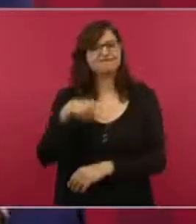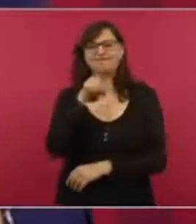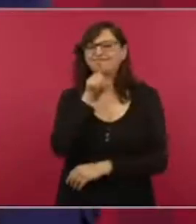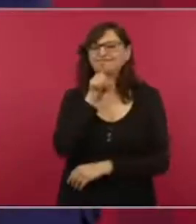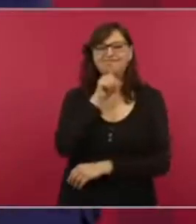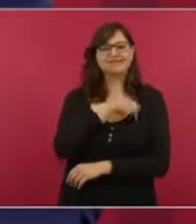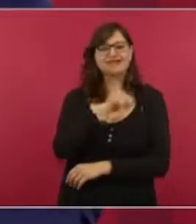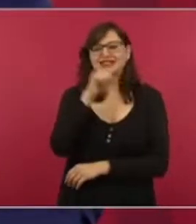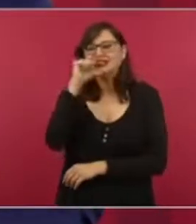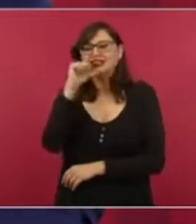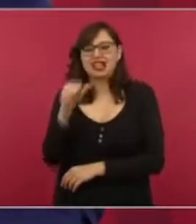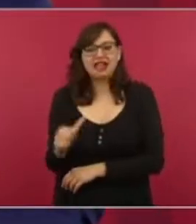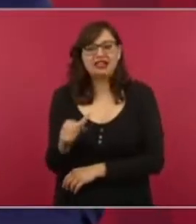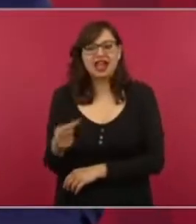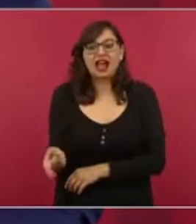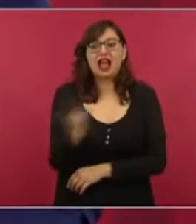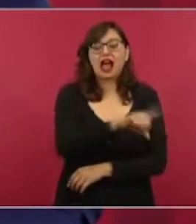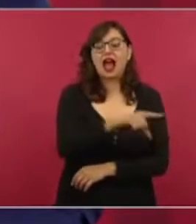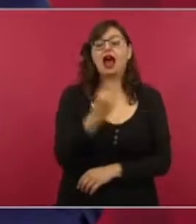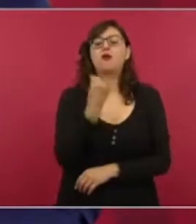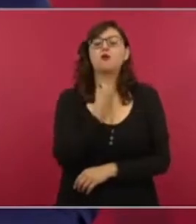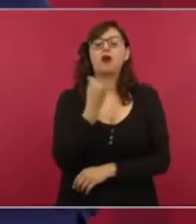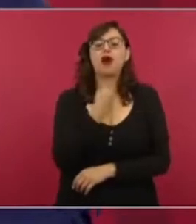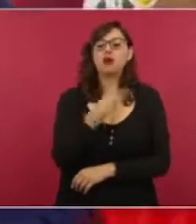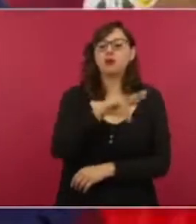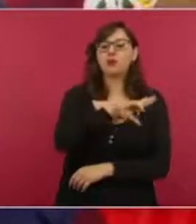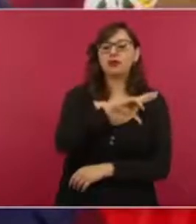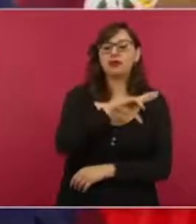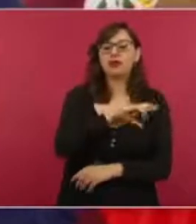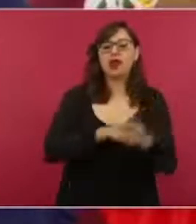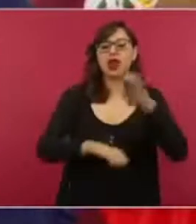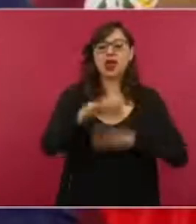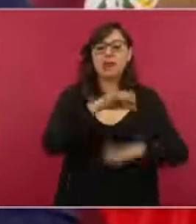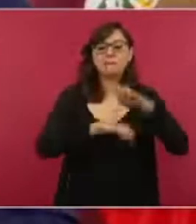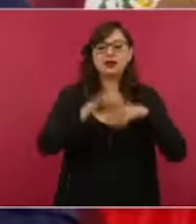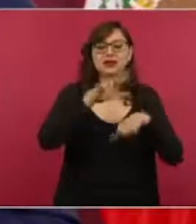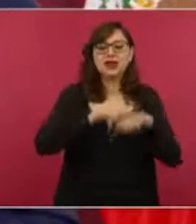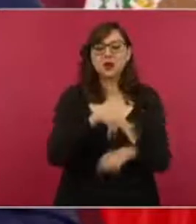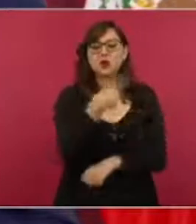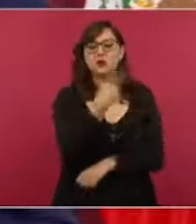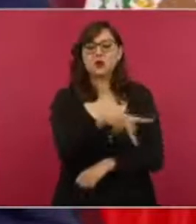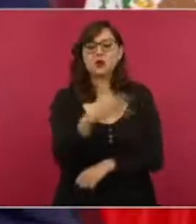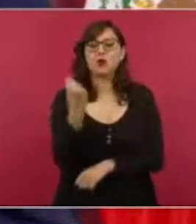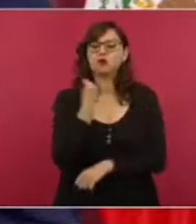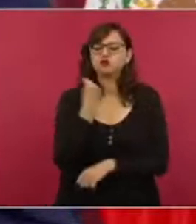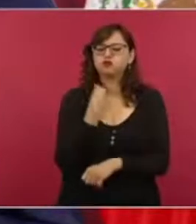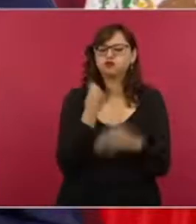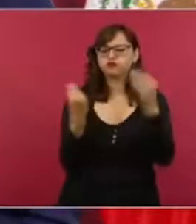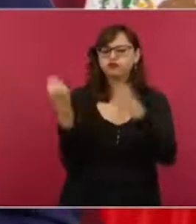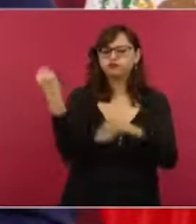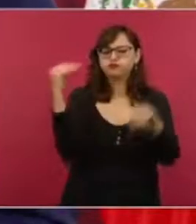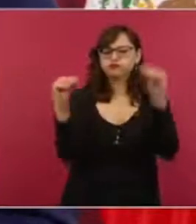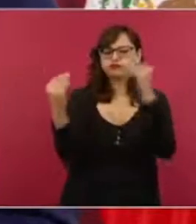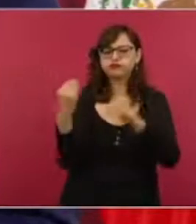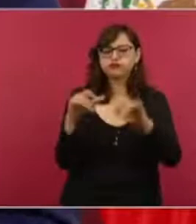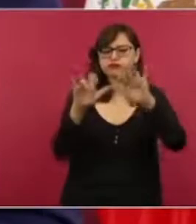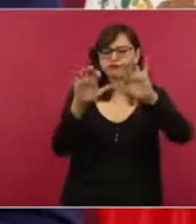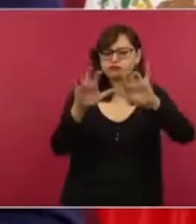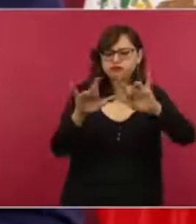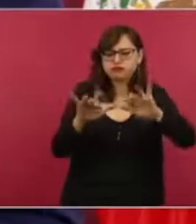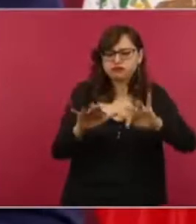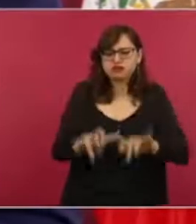hicieron todos los textos. Por eso tantos transitorios relacionados